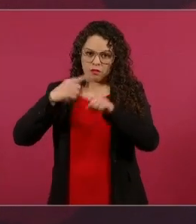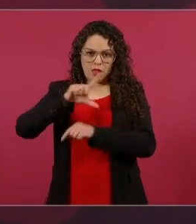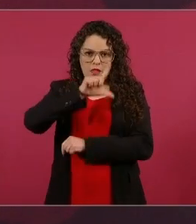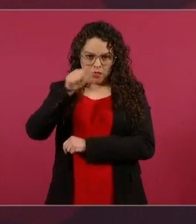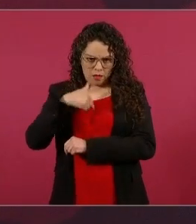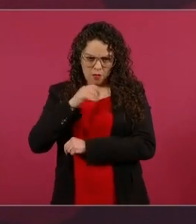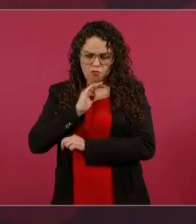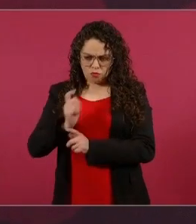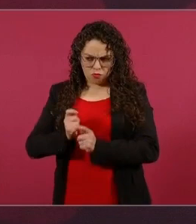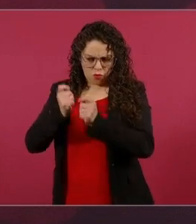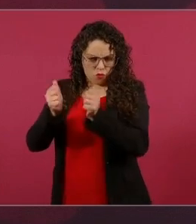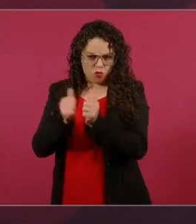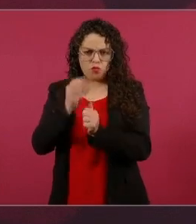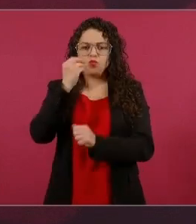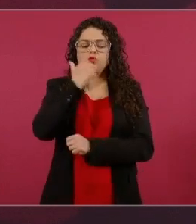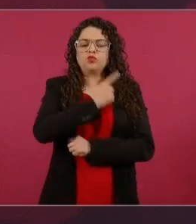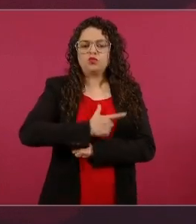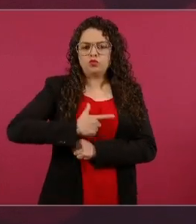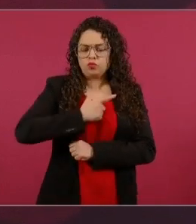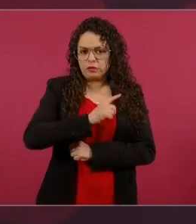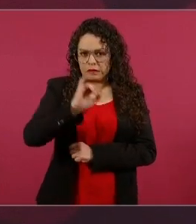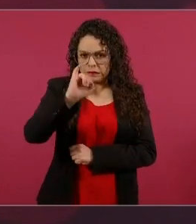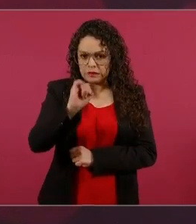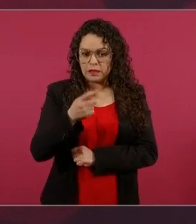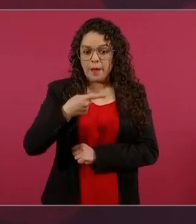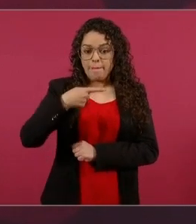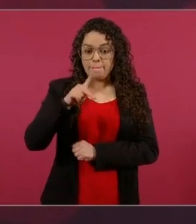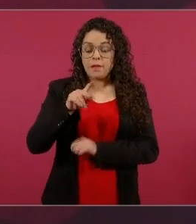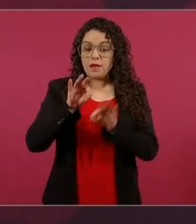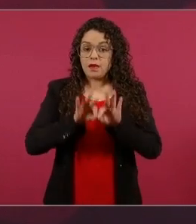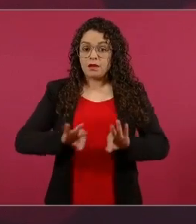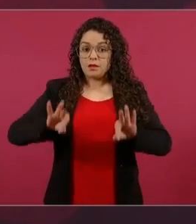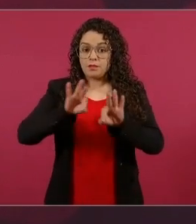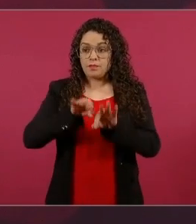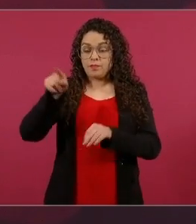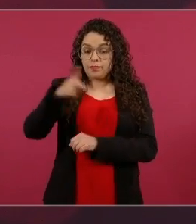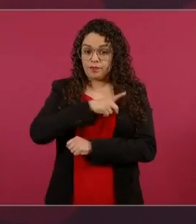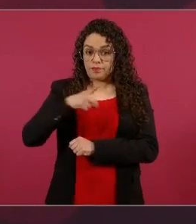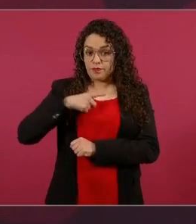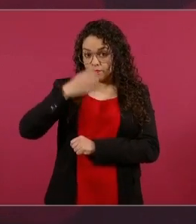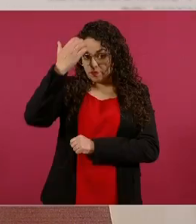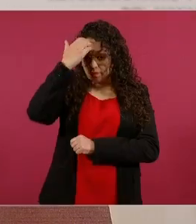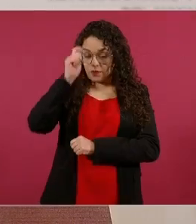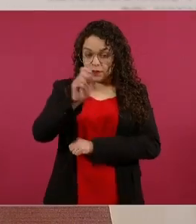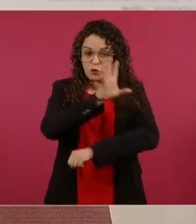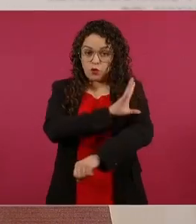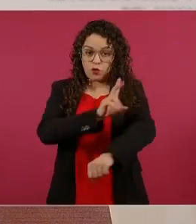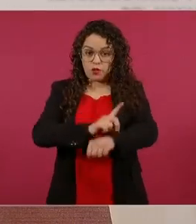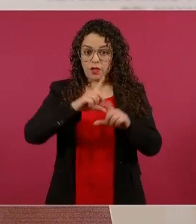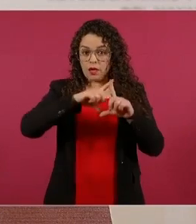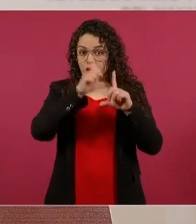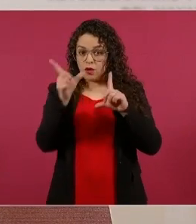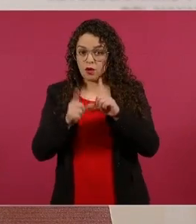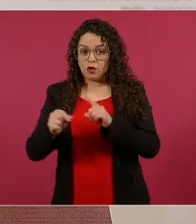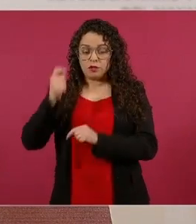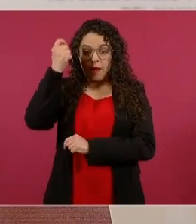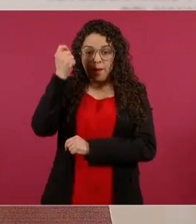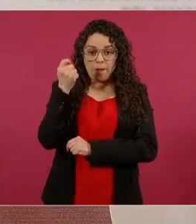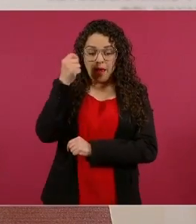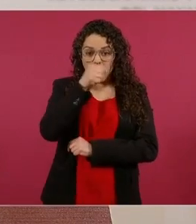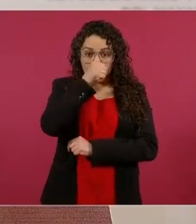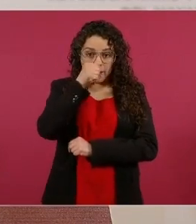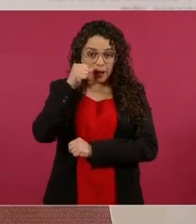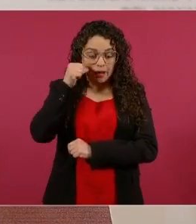futuro pero es importante que sepan que las reglas de operación de la coordinación Nacional de becas para el bienestar Benito Juárez nos